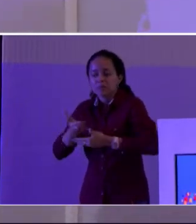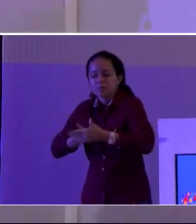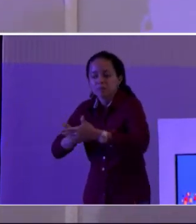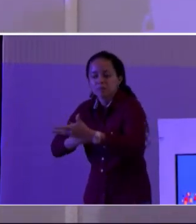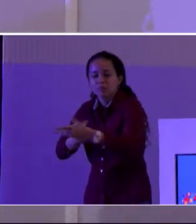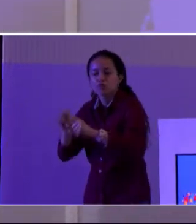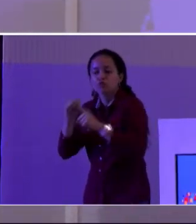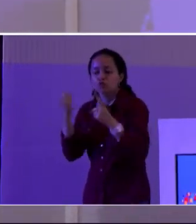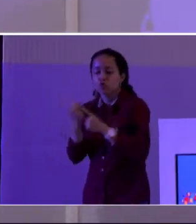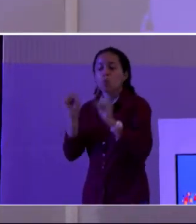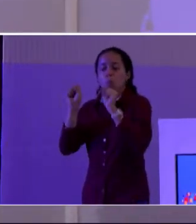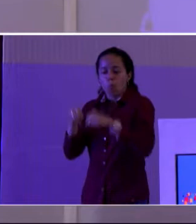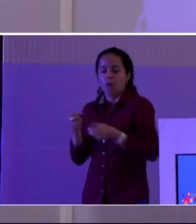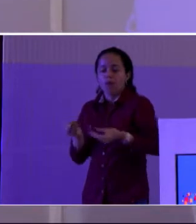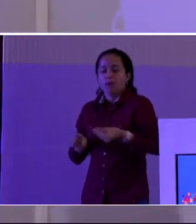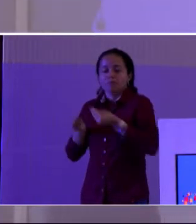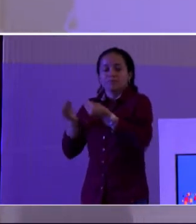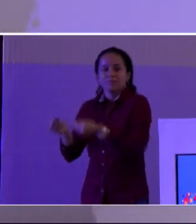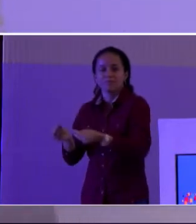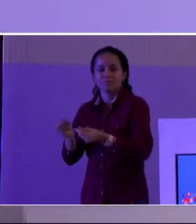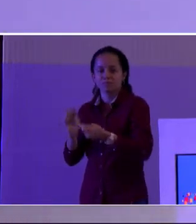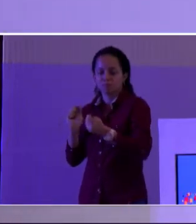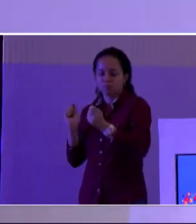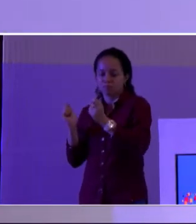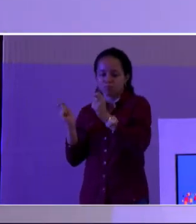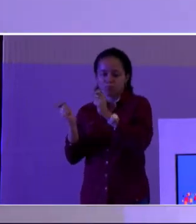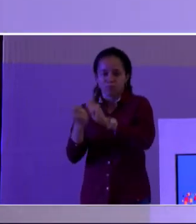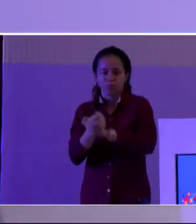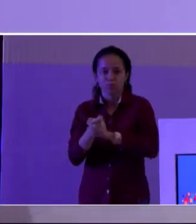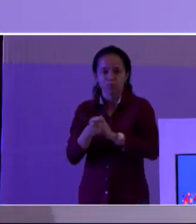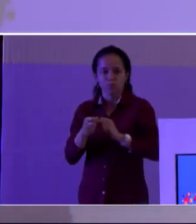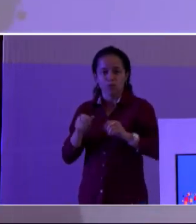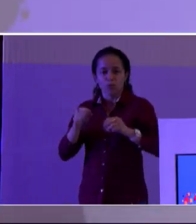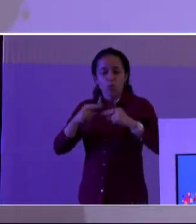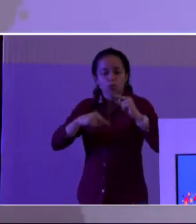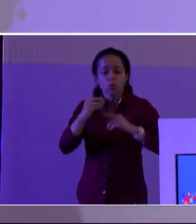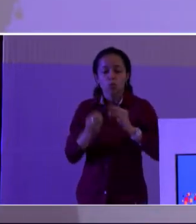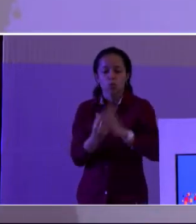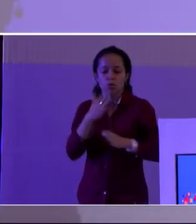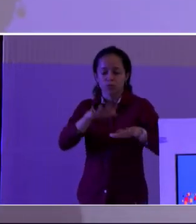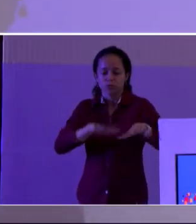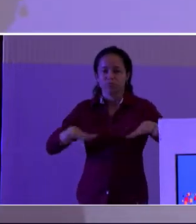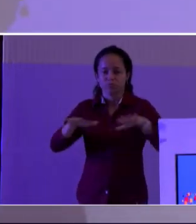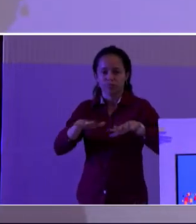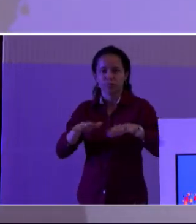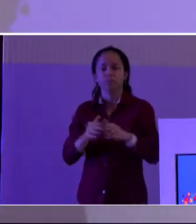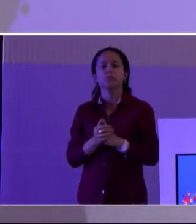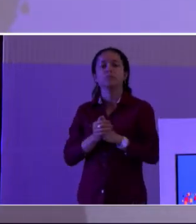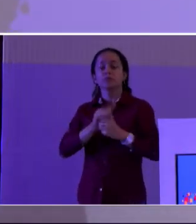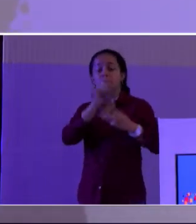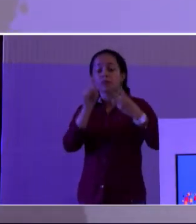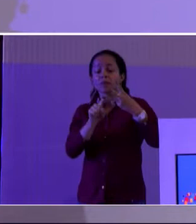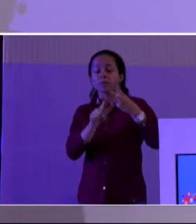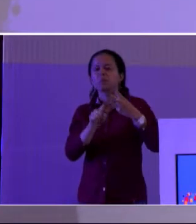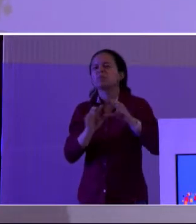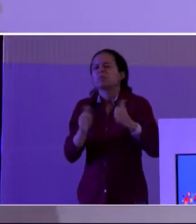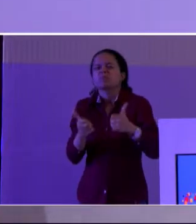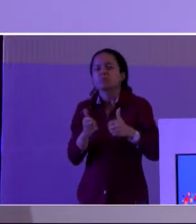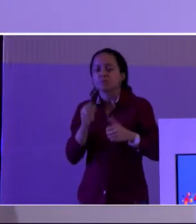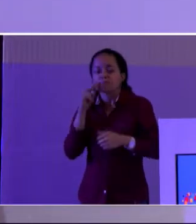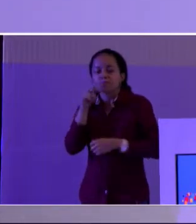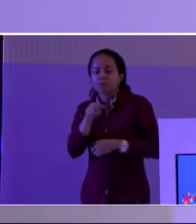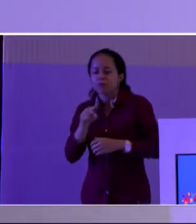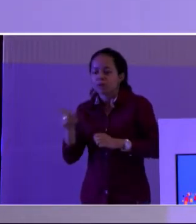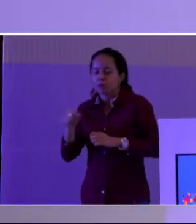también se vuelvan beneficiarios de estos modelos de construcción de territorio. Tercero, cómo miramos a través de la generación